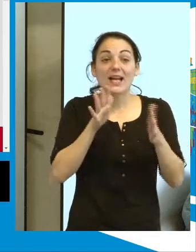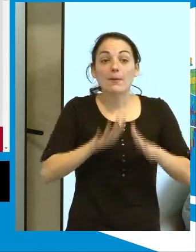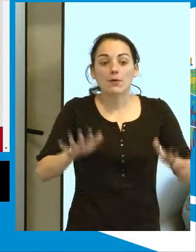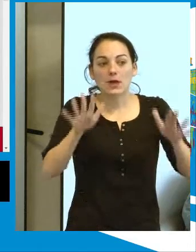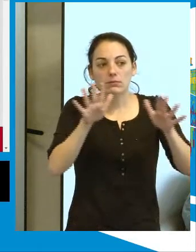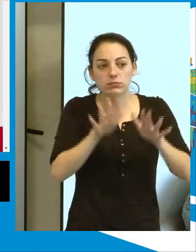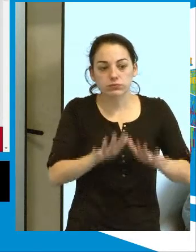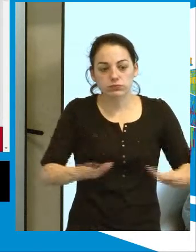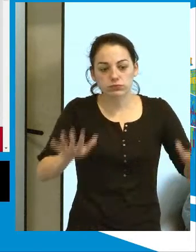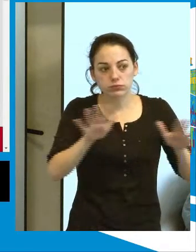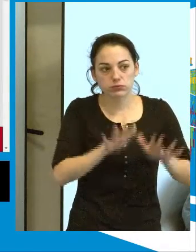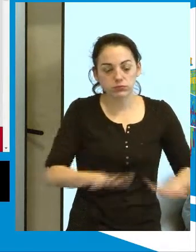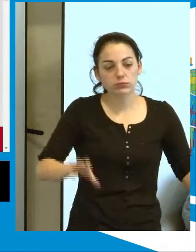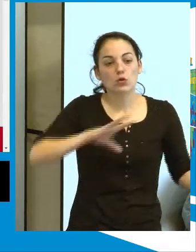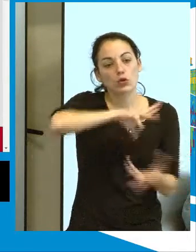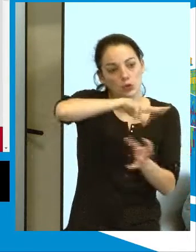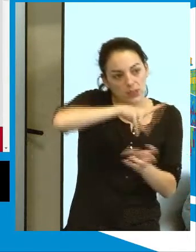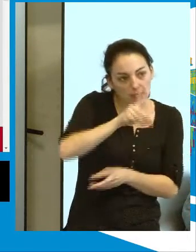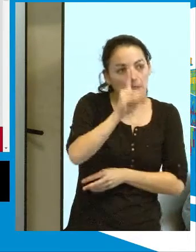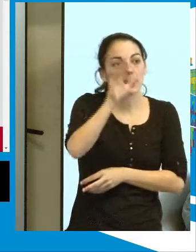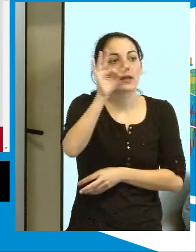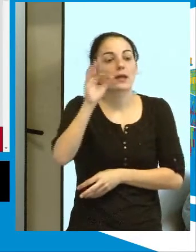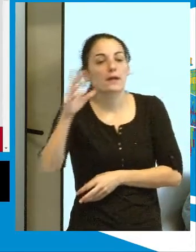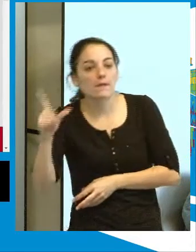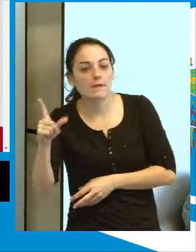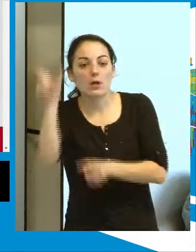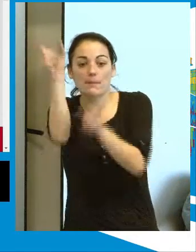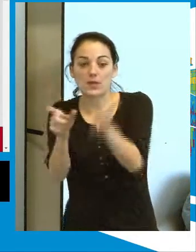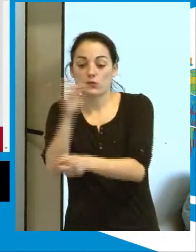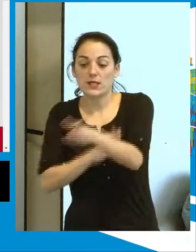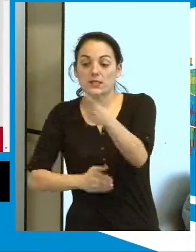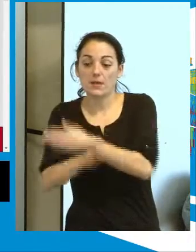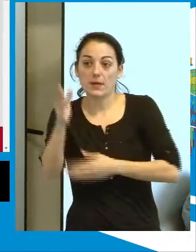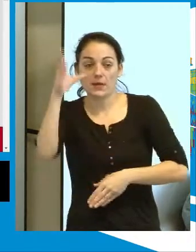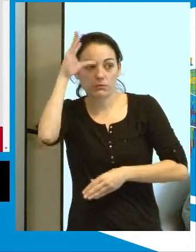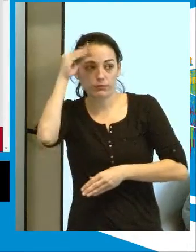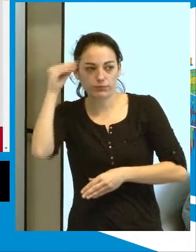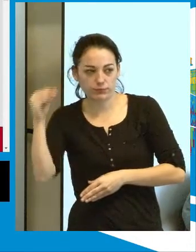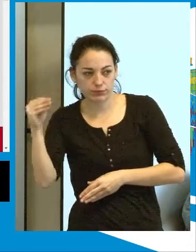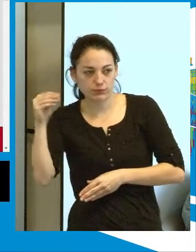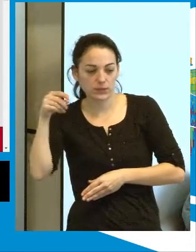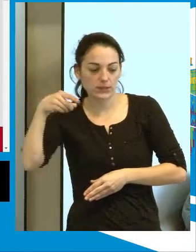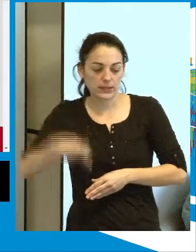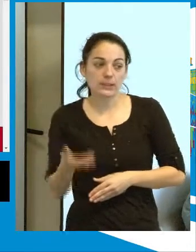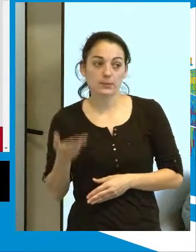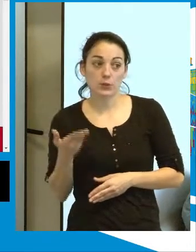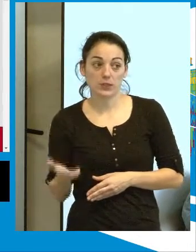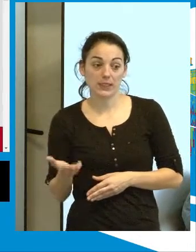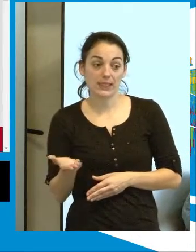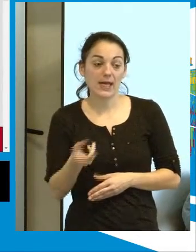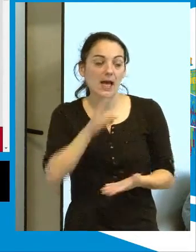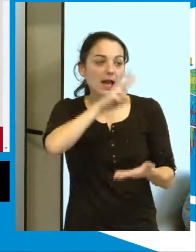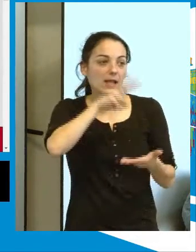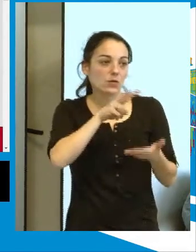en un PDF o estamos en una noticia. Para una persona con discapacidad cognitivo-intelectual, pues es importante de que la lectura